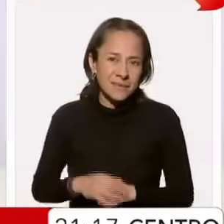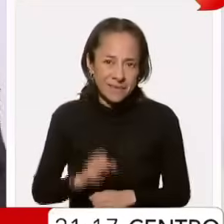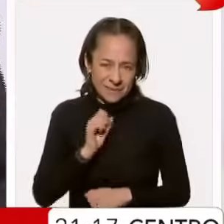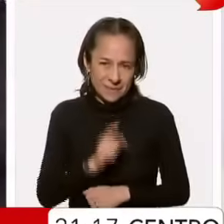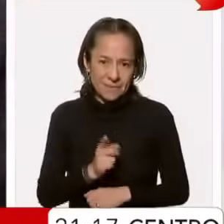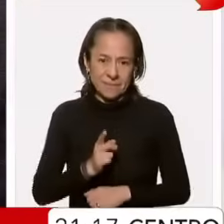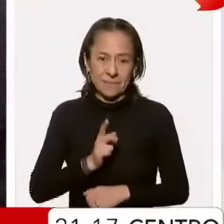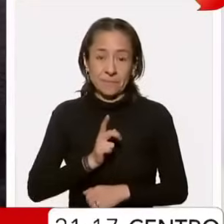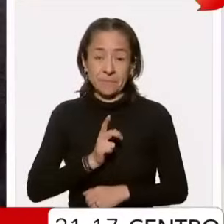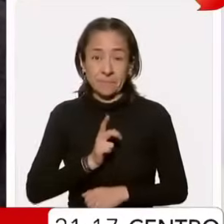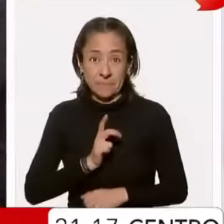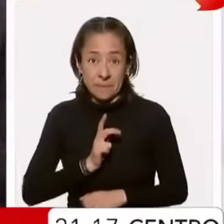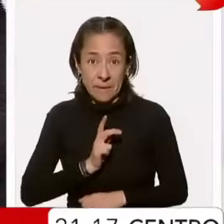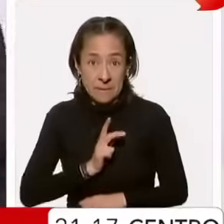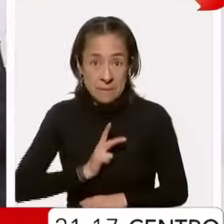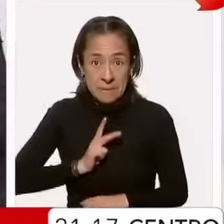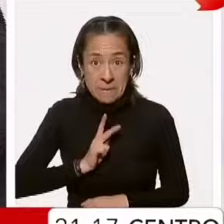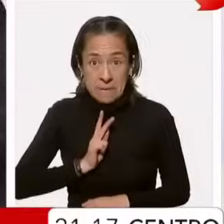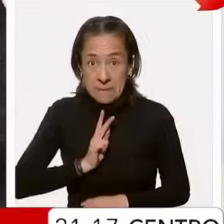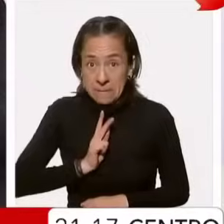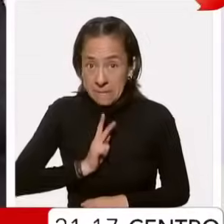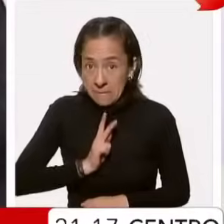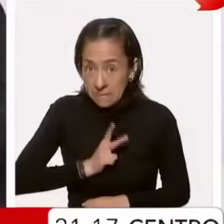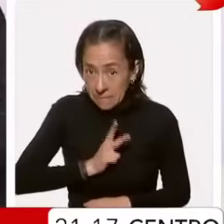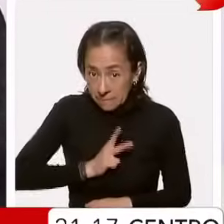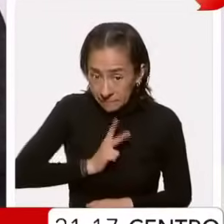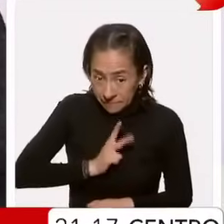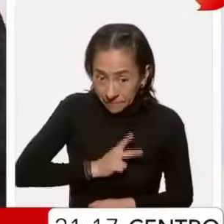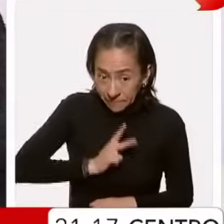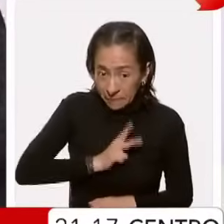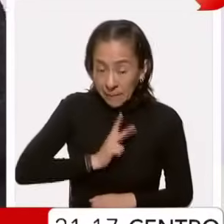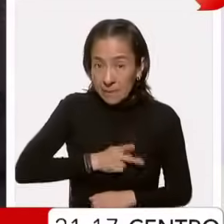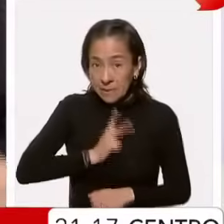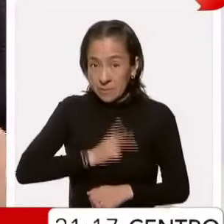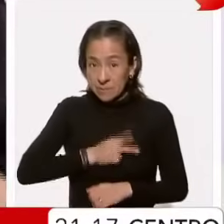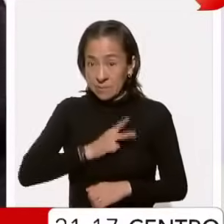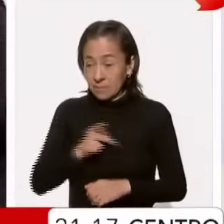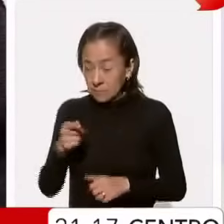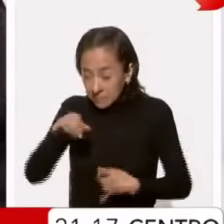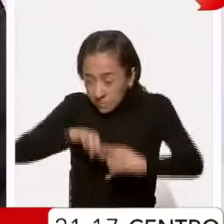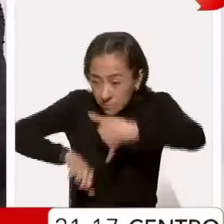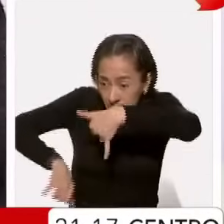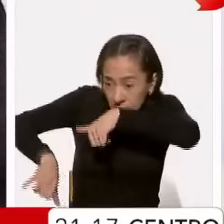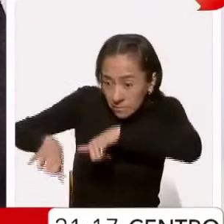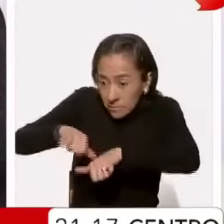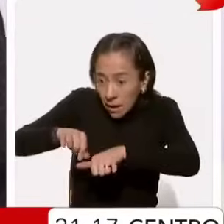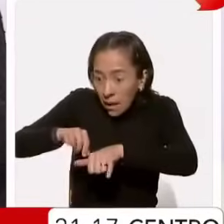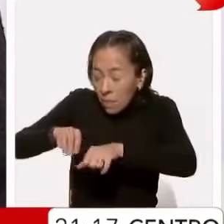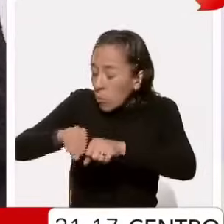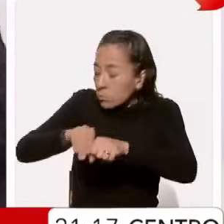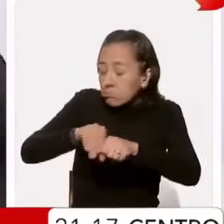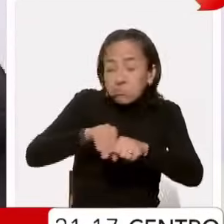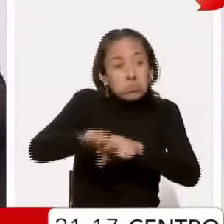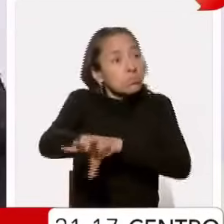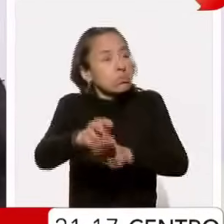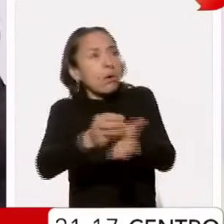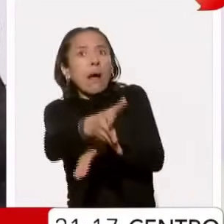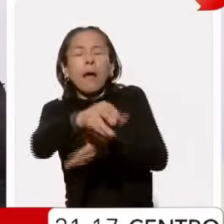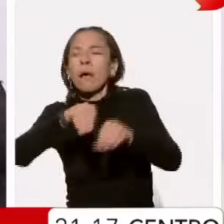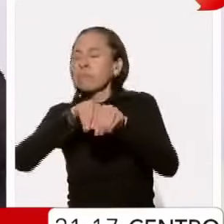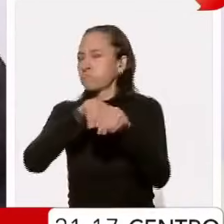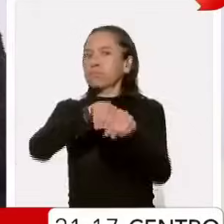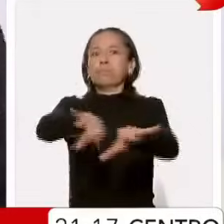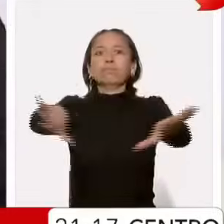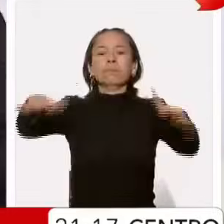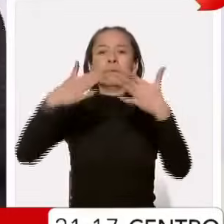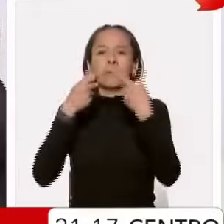creación en laboratorio y estuvimos en una pesadilla verdadera. Bueno, acá también, como no hay ningún control y como lo que mueve